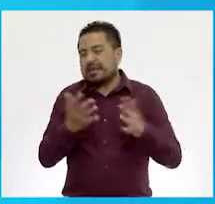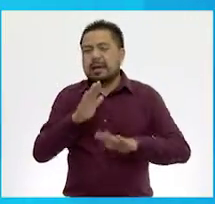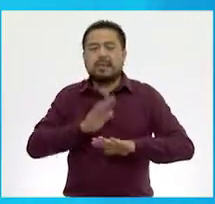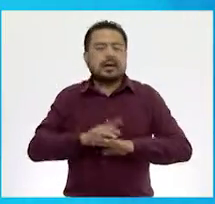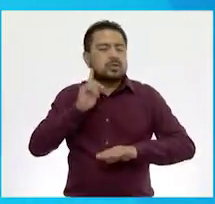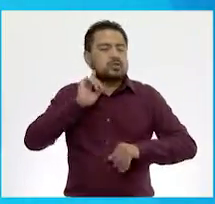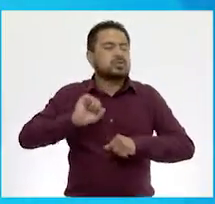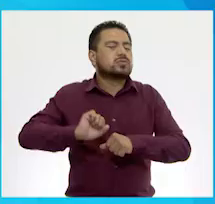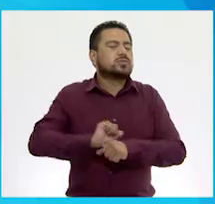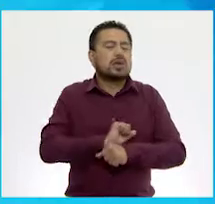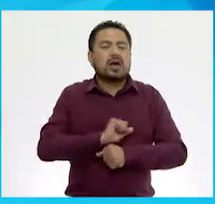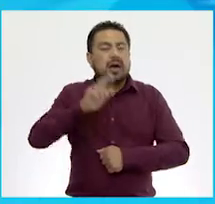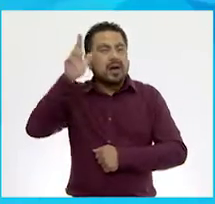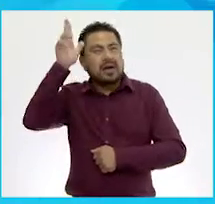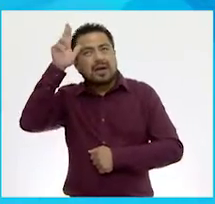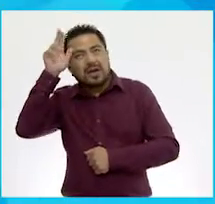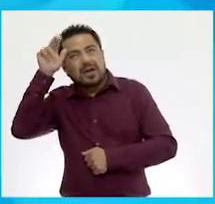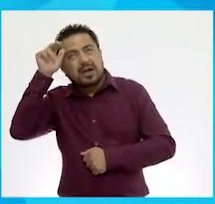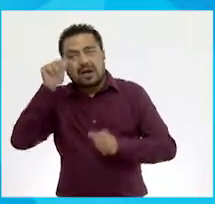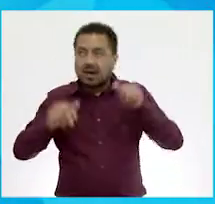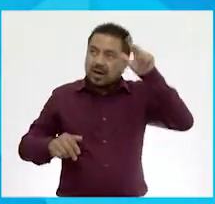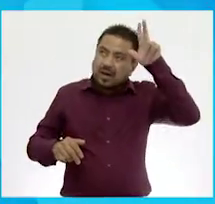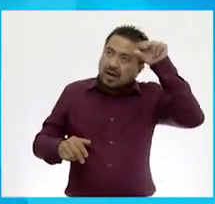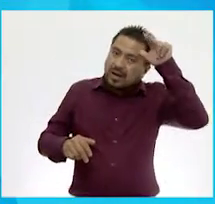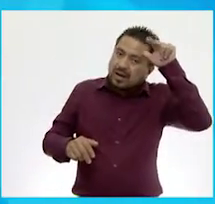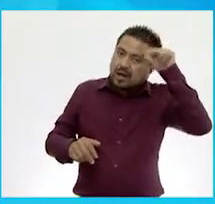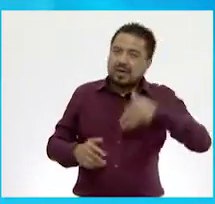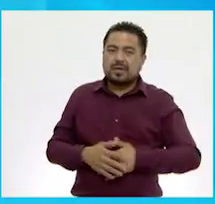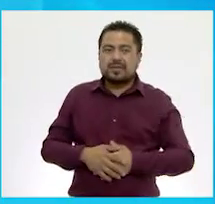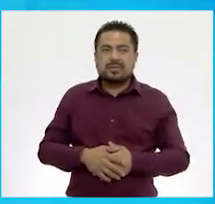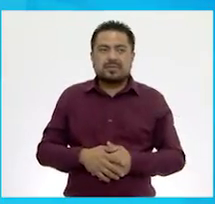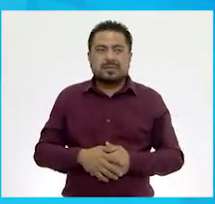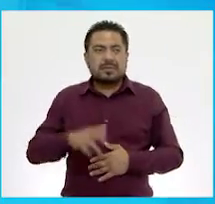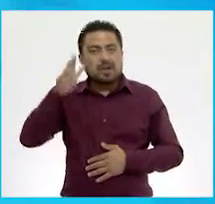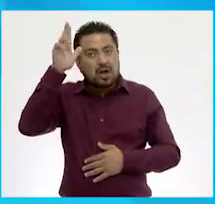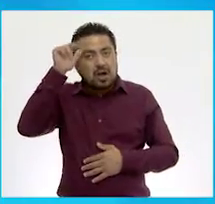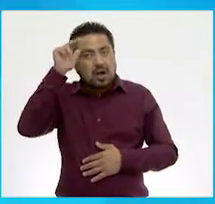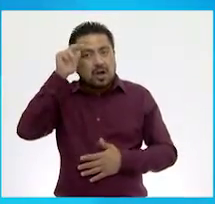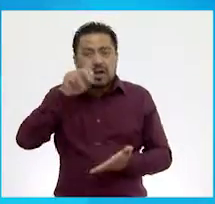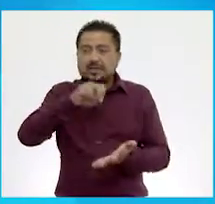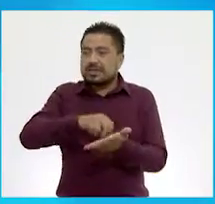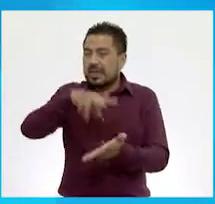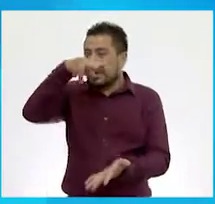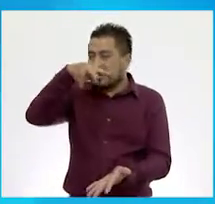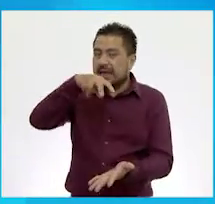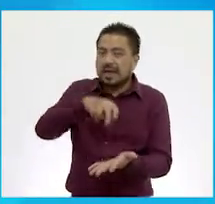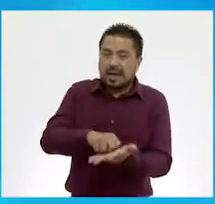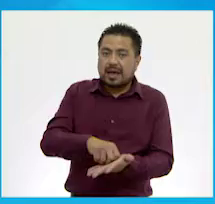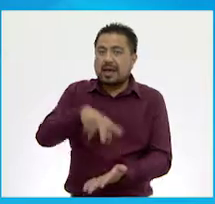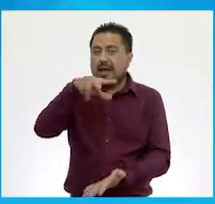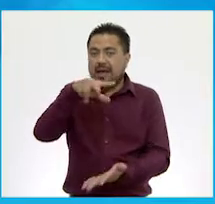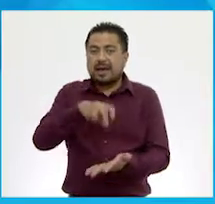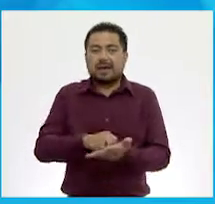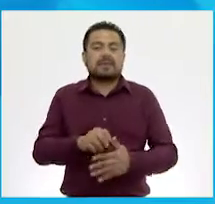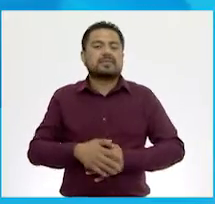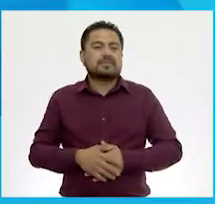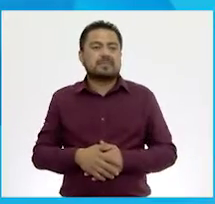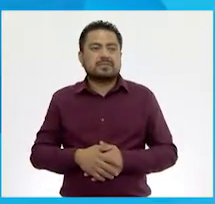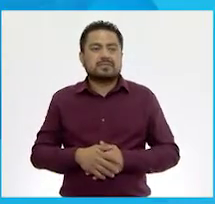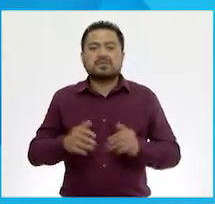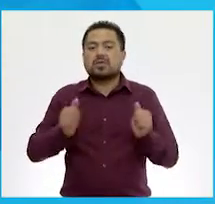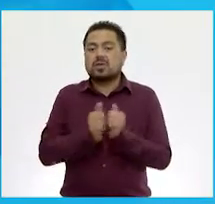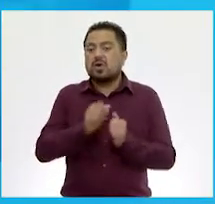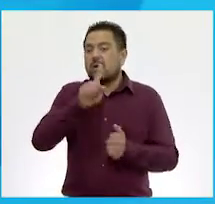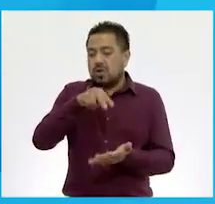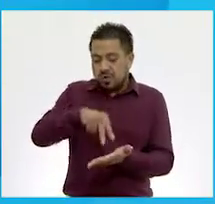agudo. ¡Conejito, conejito! ¡Conejito saltarín!